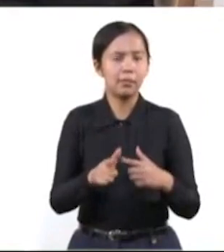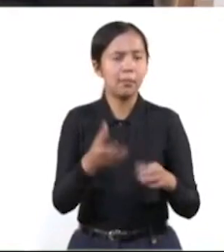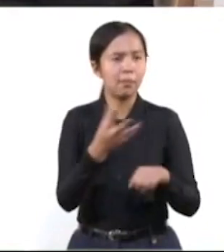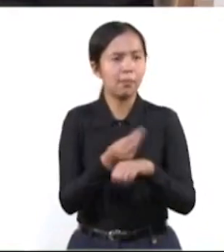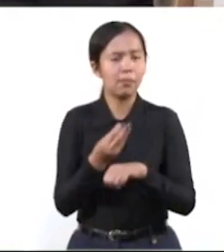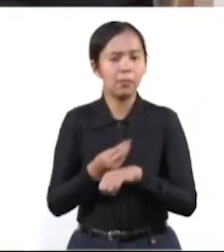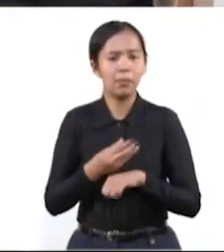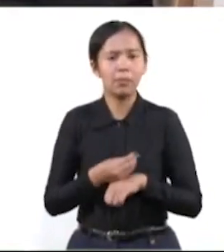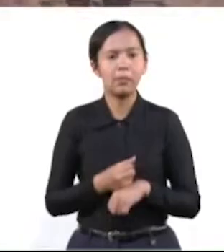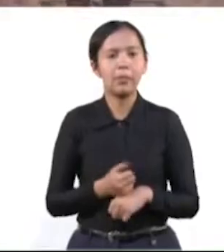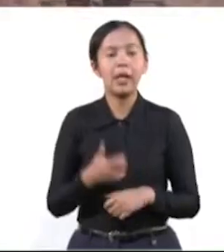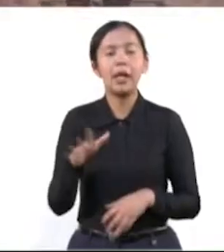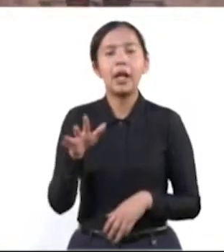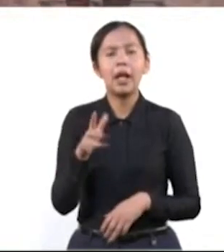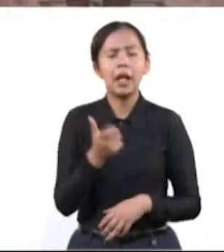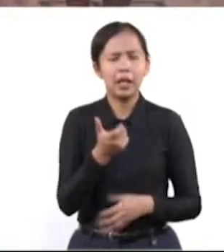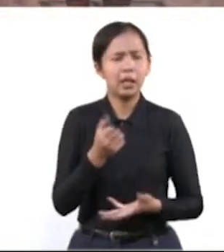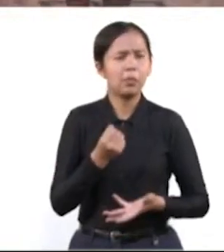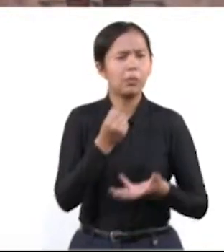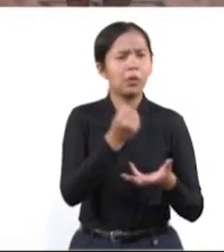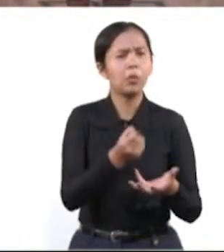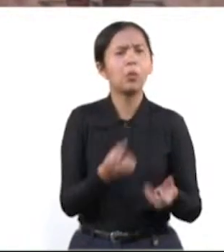que tiene un presupuesto de